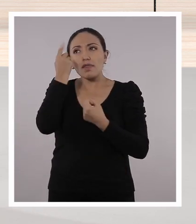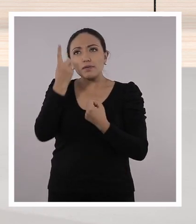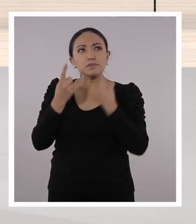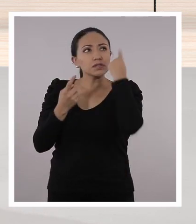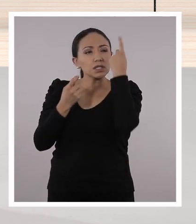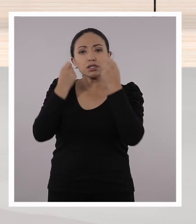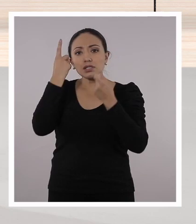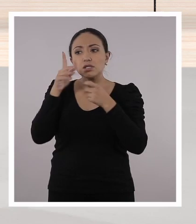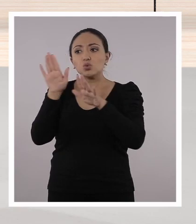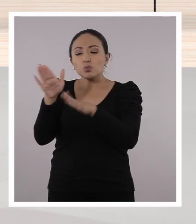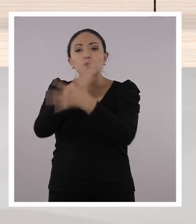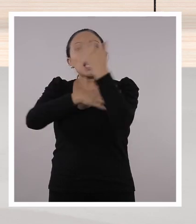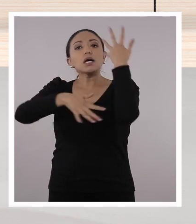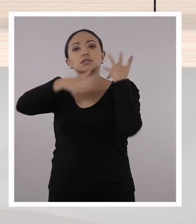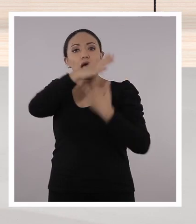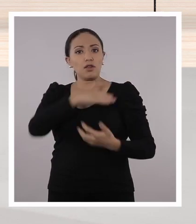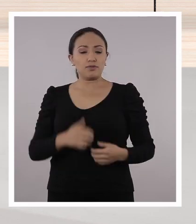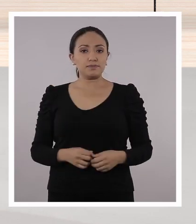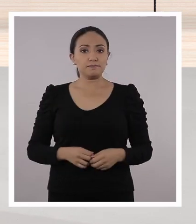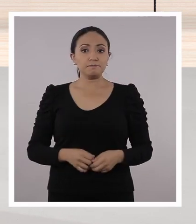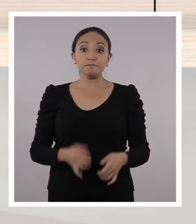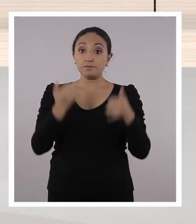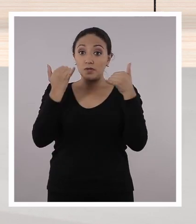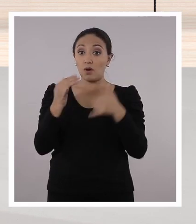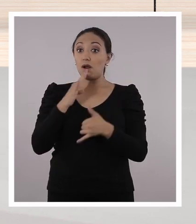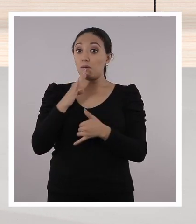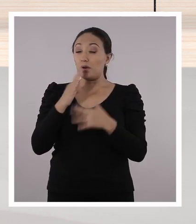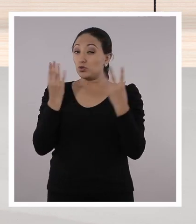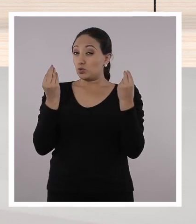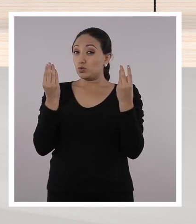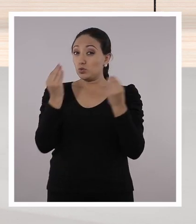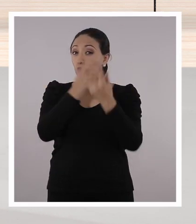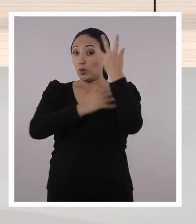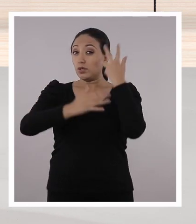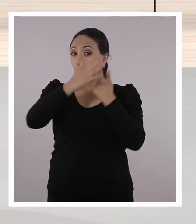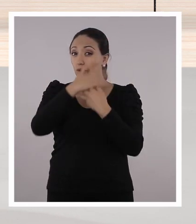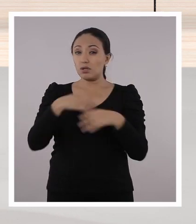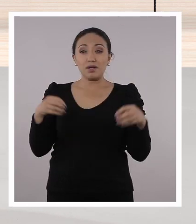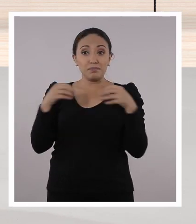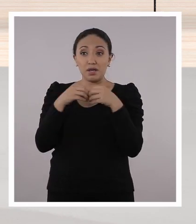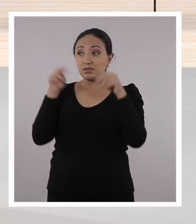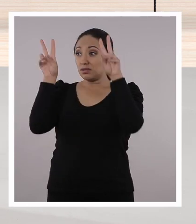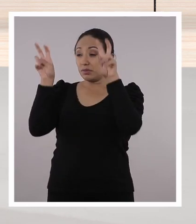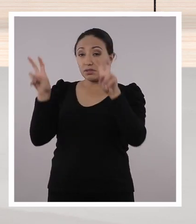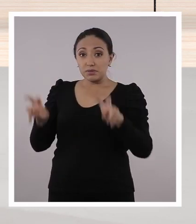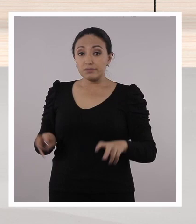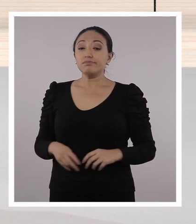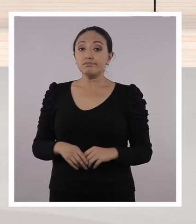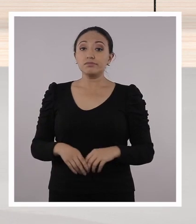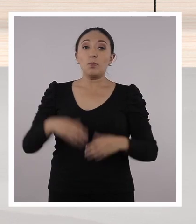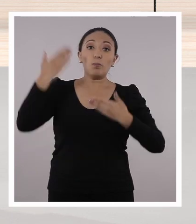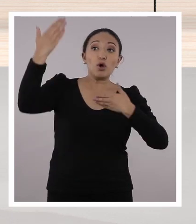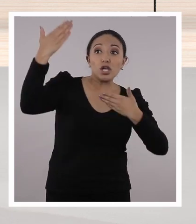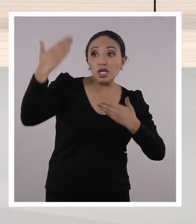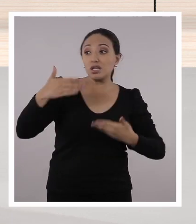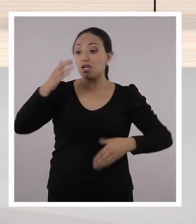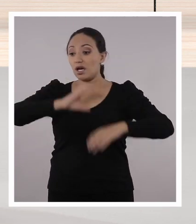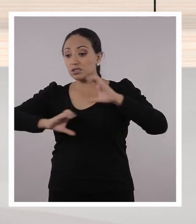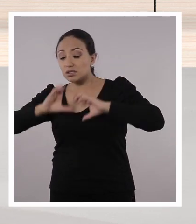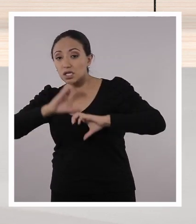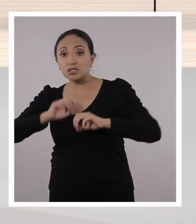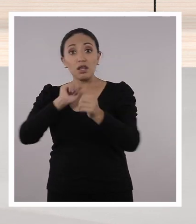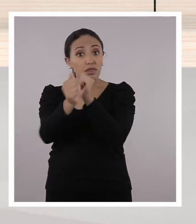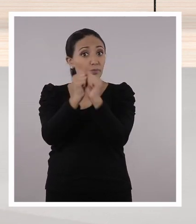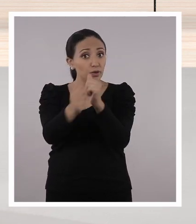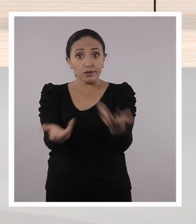a despertar esa identidad y nuestro pasado. Hoy hemos estado hablando muchísimo de la historia y está presente en muchas áreas, por ejemplo, en la política, en la